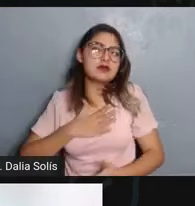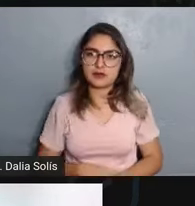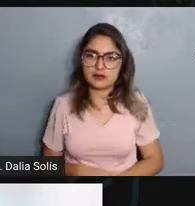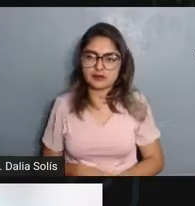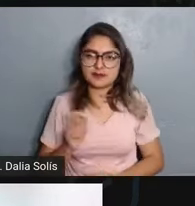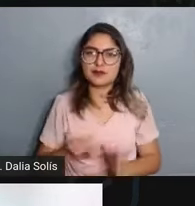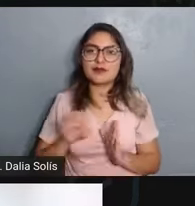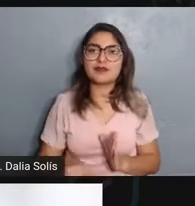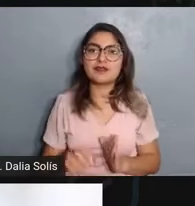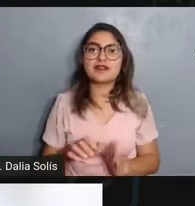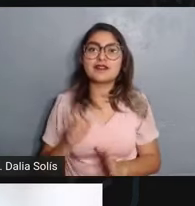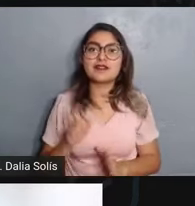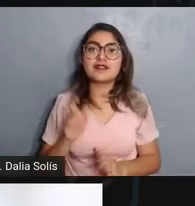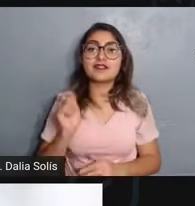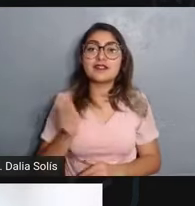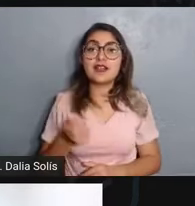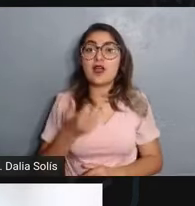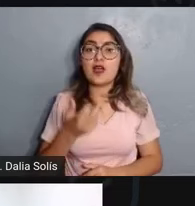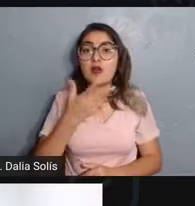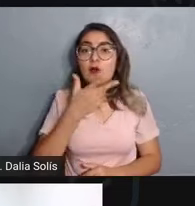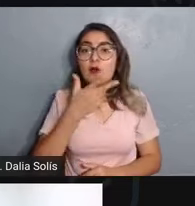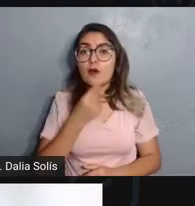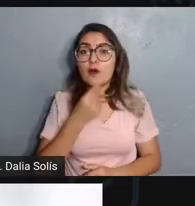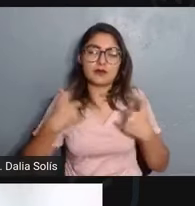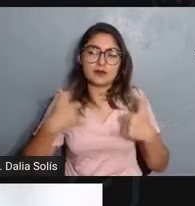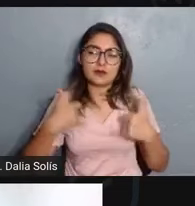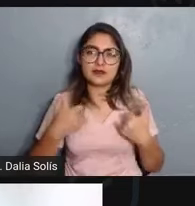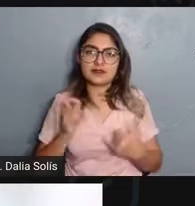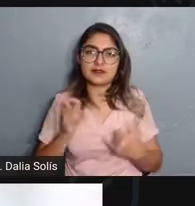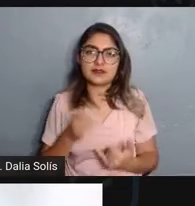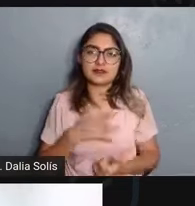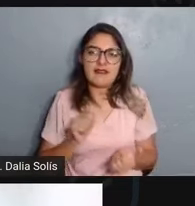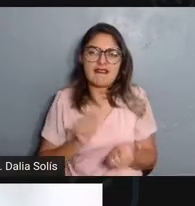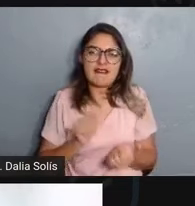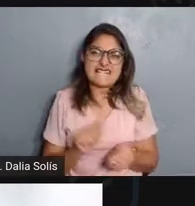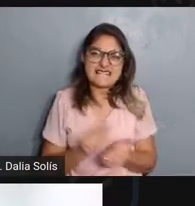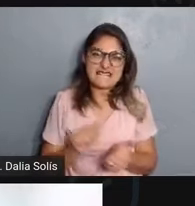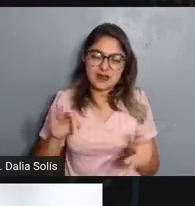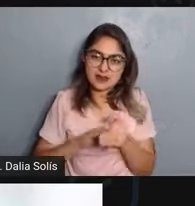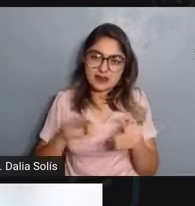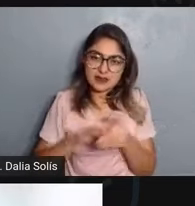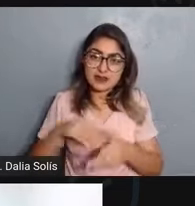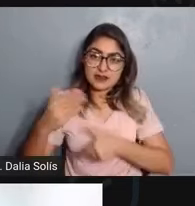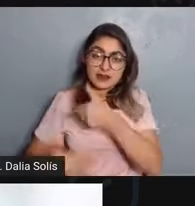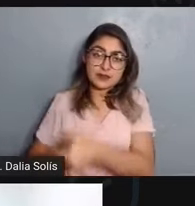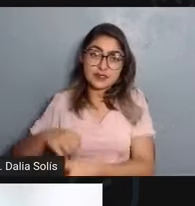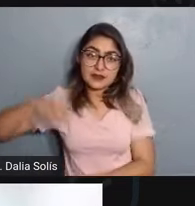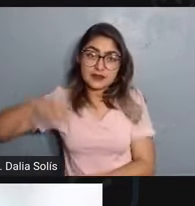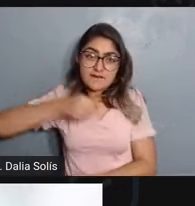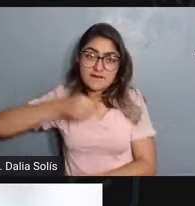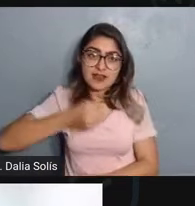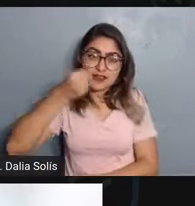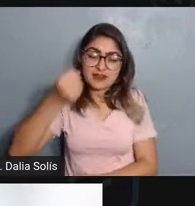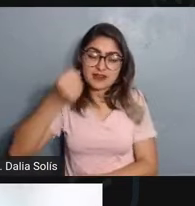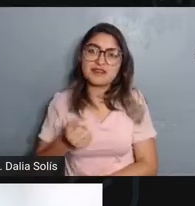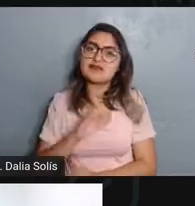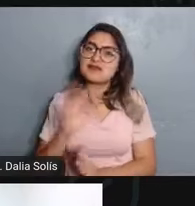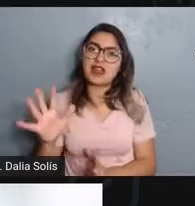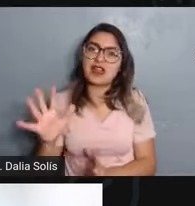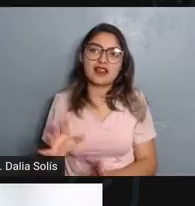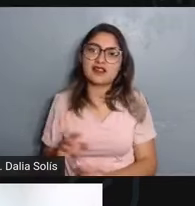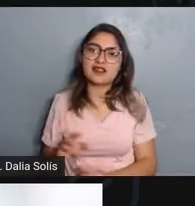vejez. O sea, cosas de ese estilo que dicen, bueno, y bueno, más también en la familia, ¿cómo te vas a volver a